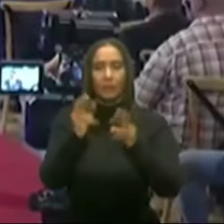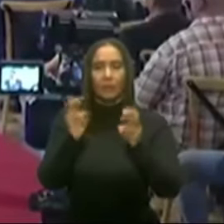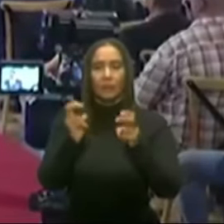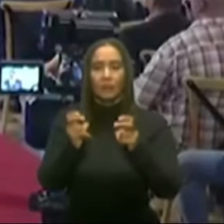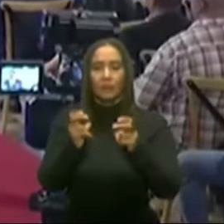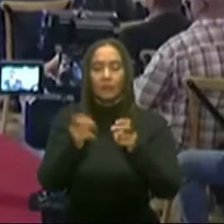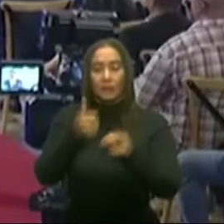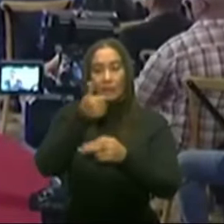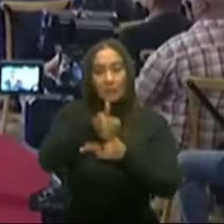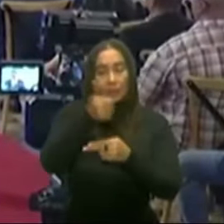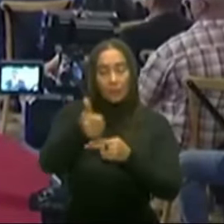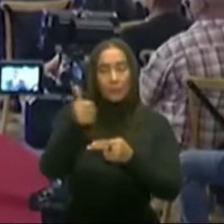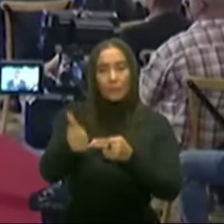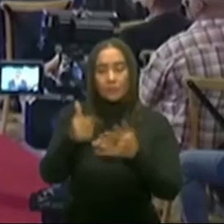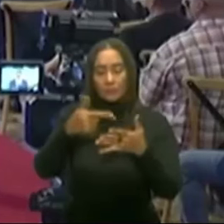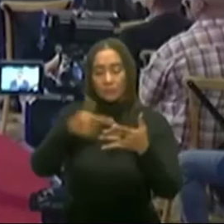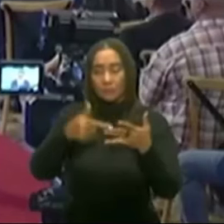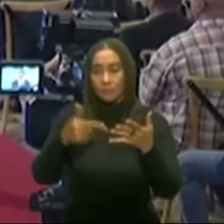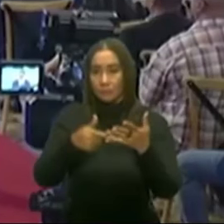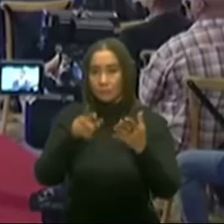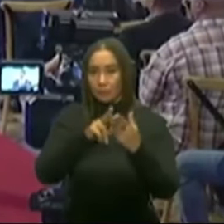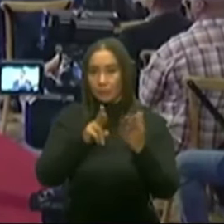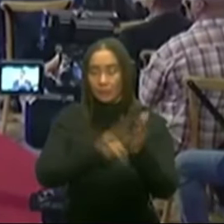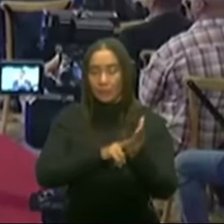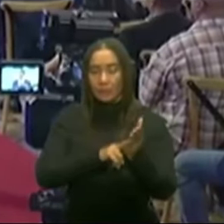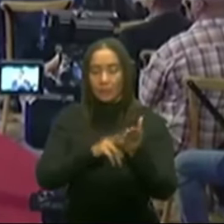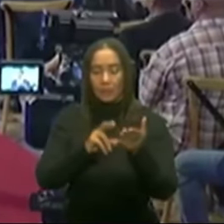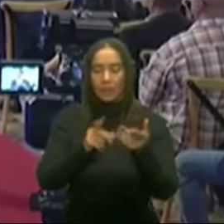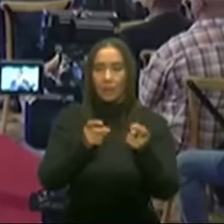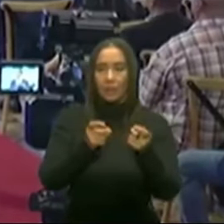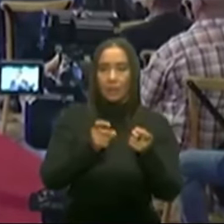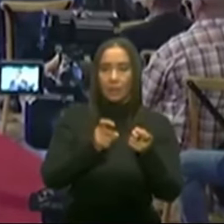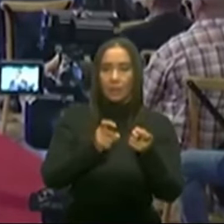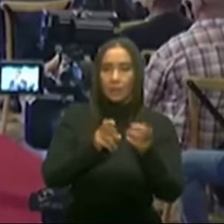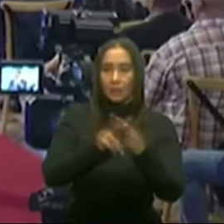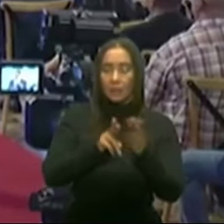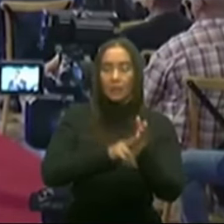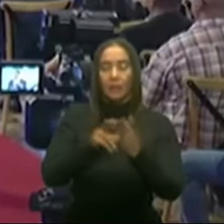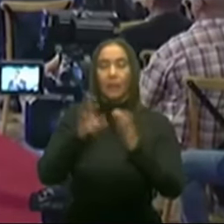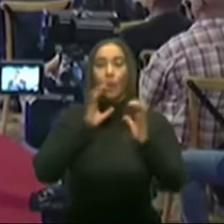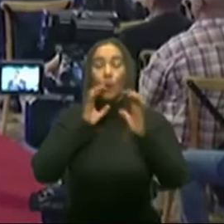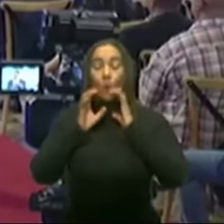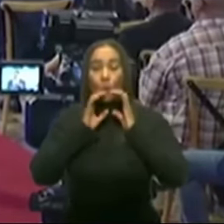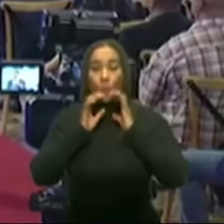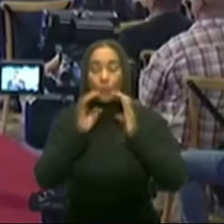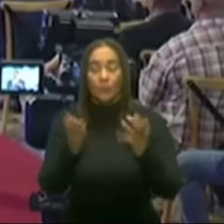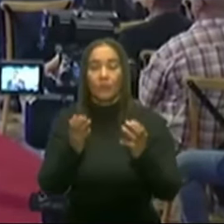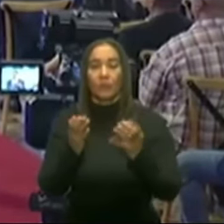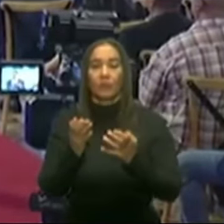los mismos estándares regulatorios de la comunicación